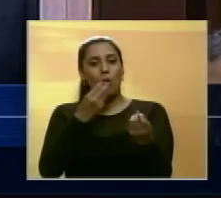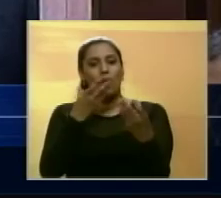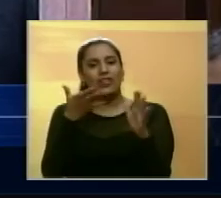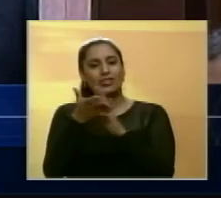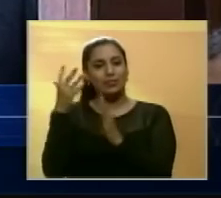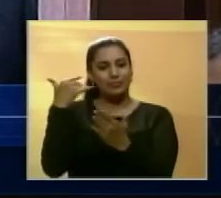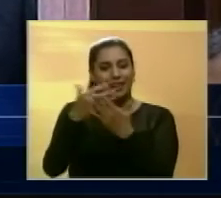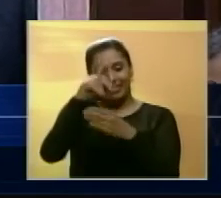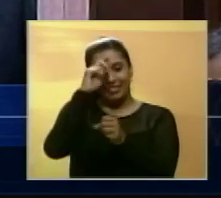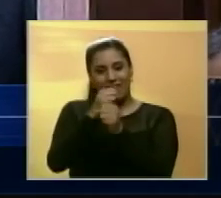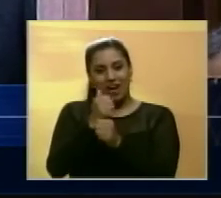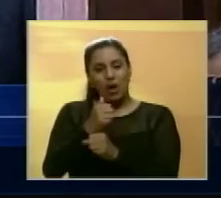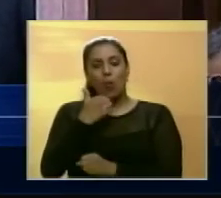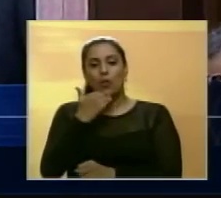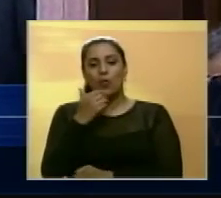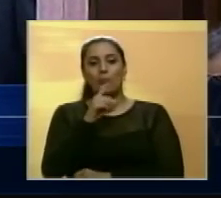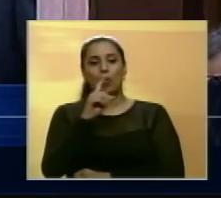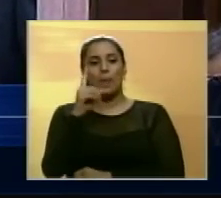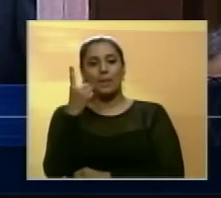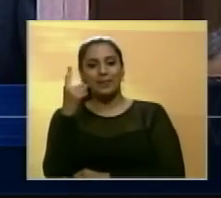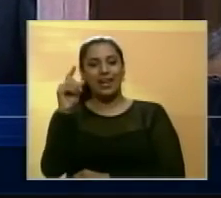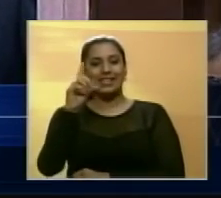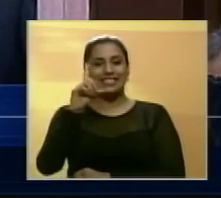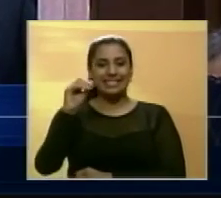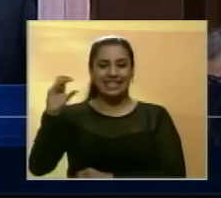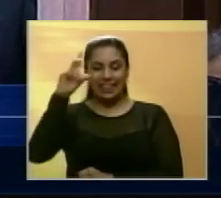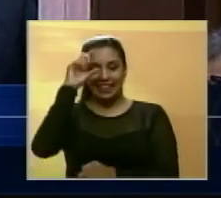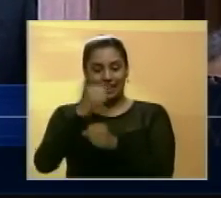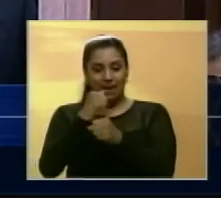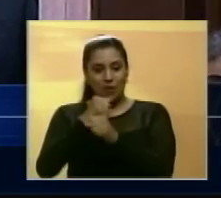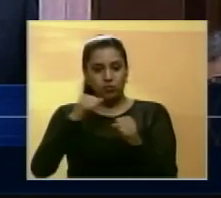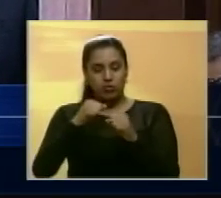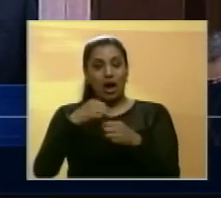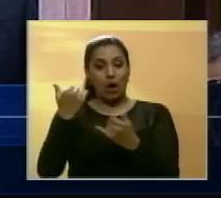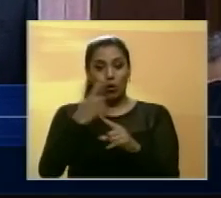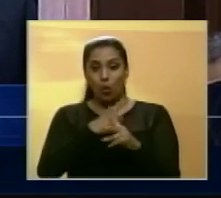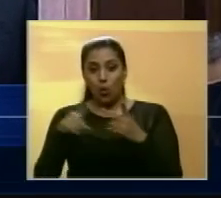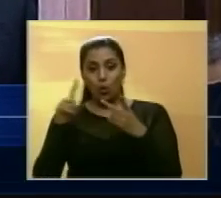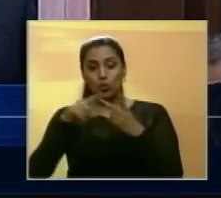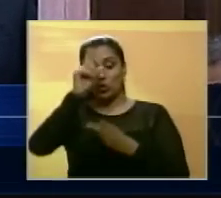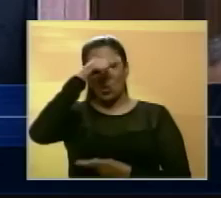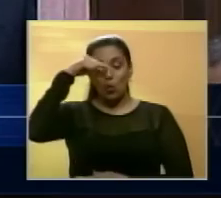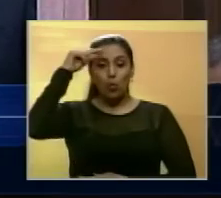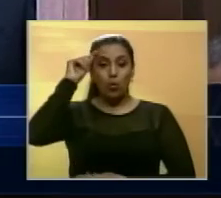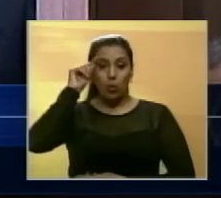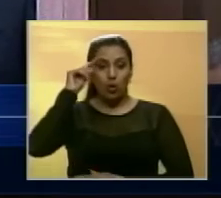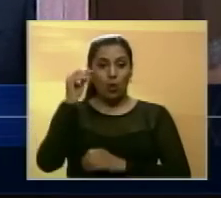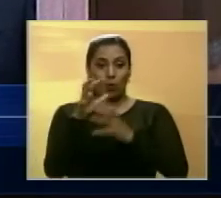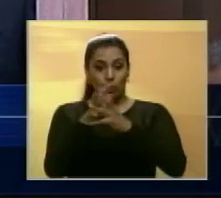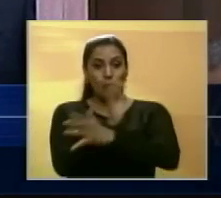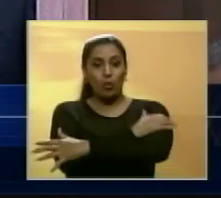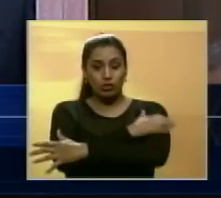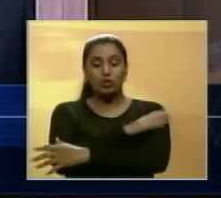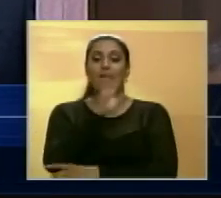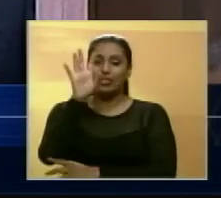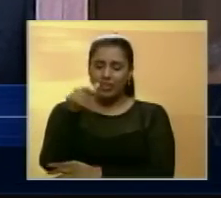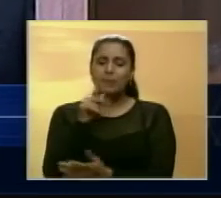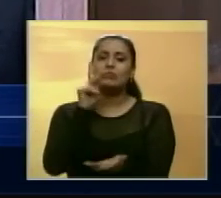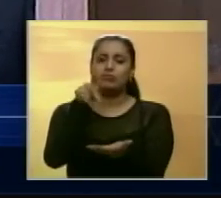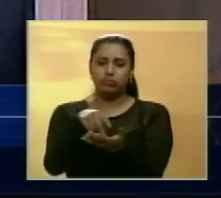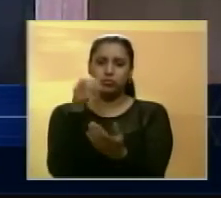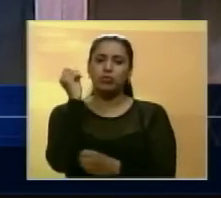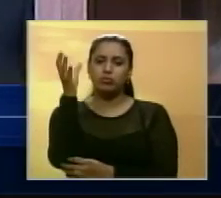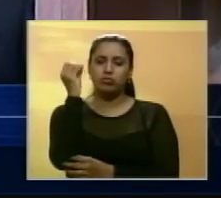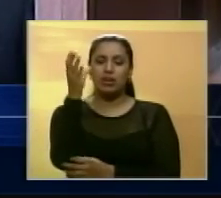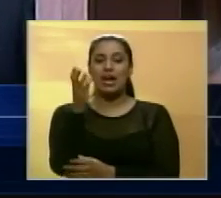esta Asamblea Nacional en sus primeros 100 días. Como les mencioné antes, Julio Borges, jefe de la bancada de la oposición, también estuvo presente en